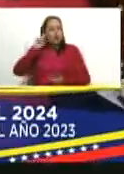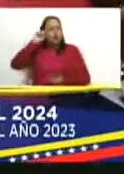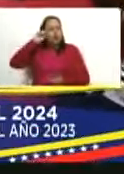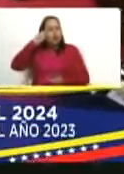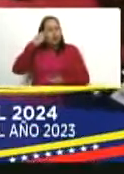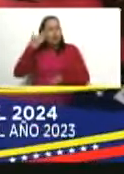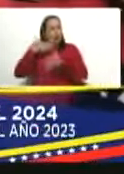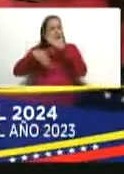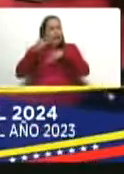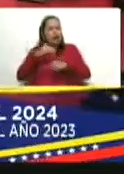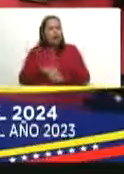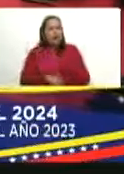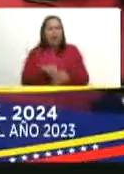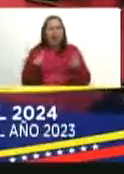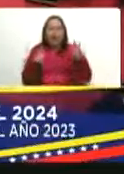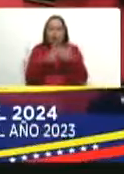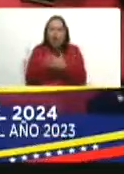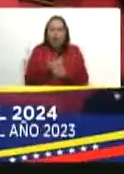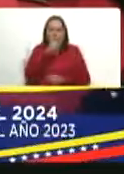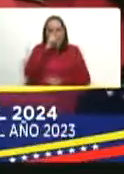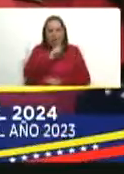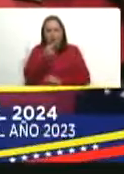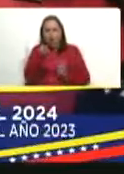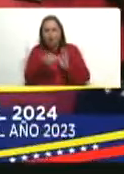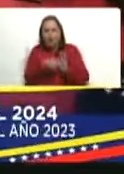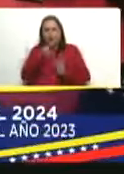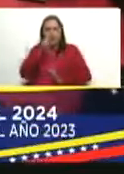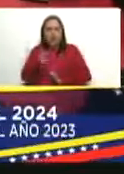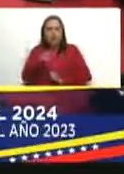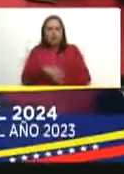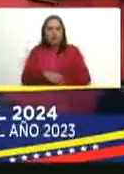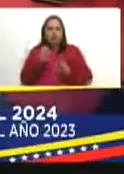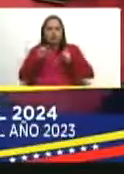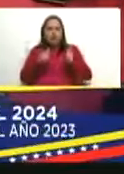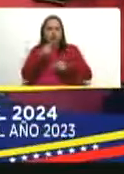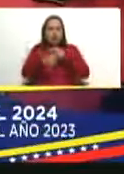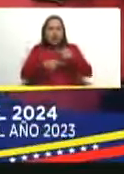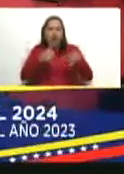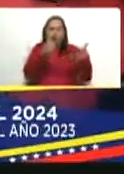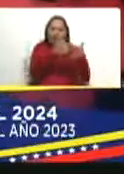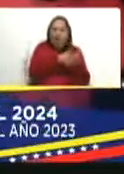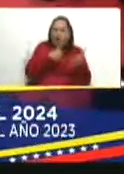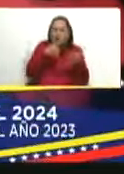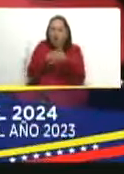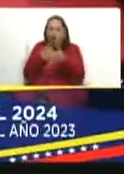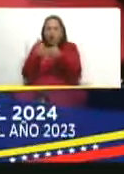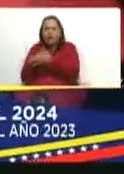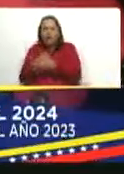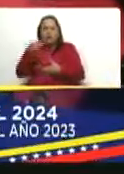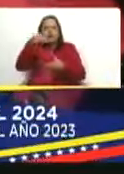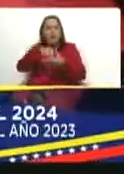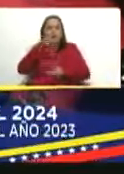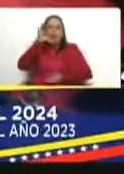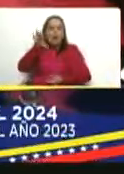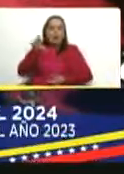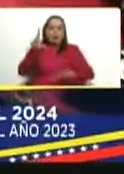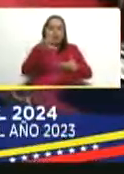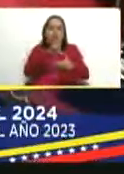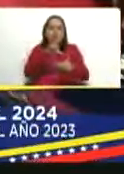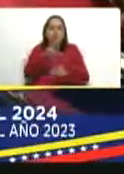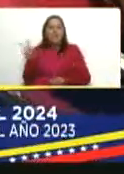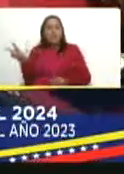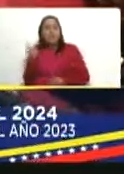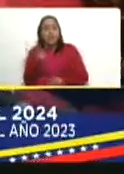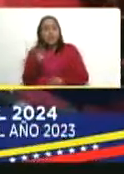destacaba que el golpe de Estado del año 2002 inauguró un periodo de golpes de Estado a los países latinoamericanos. Venezuela,